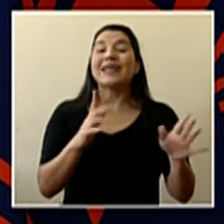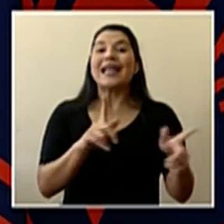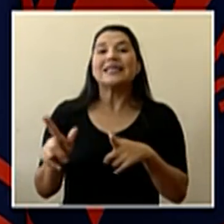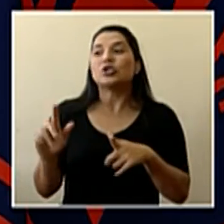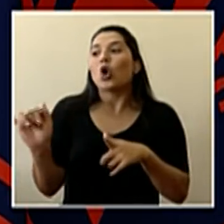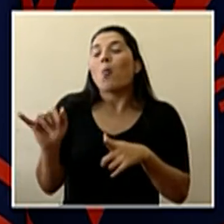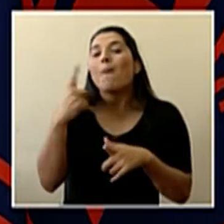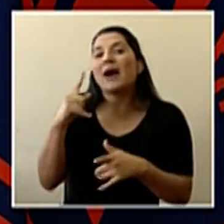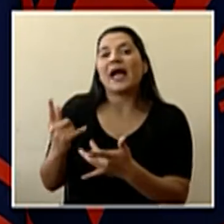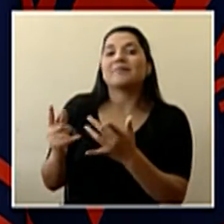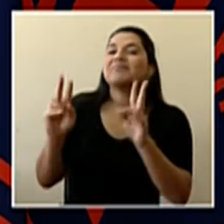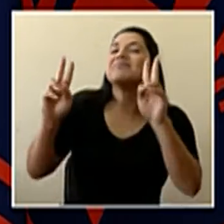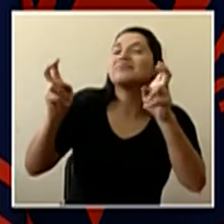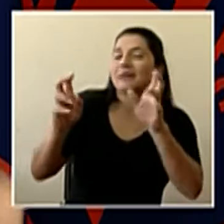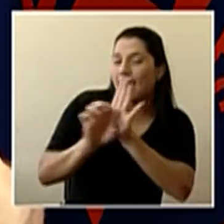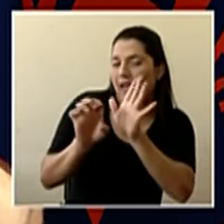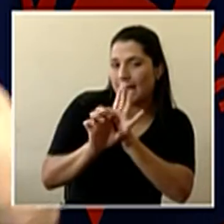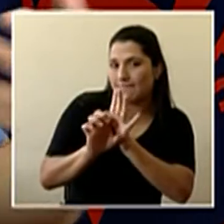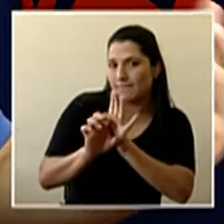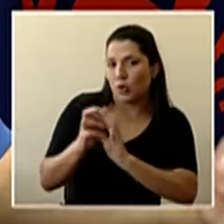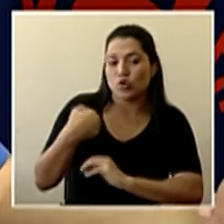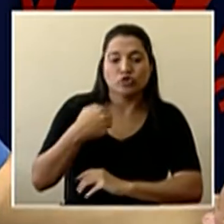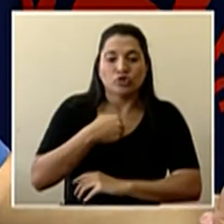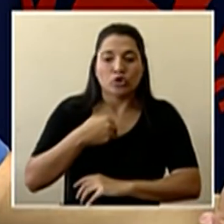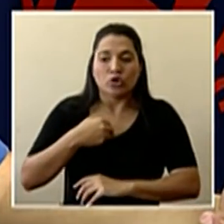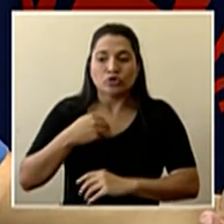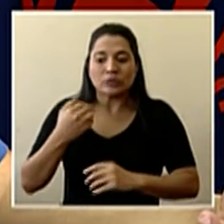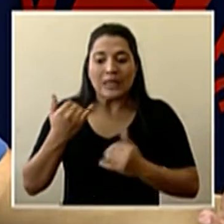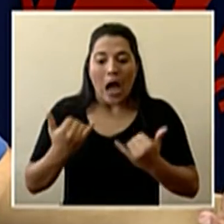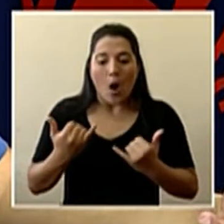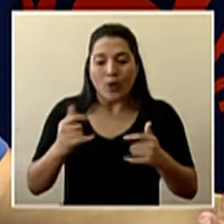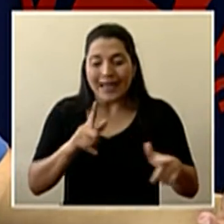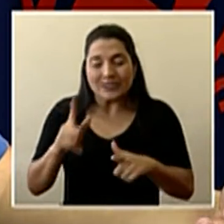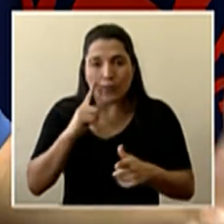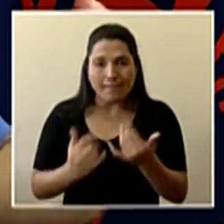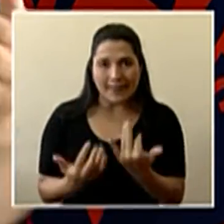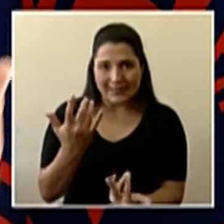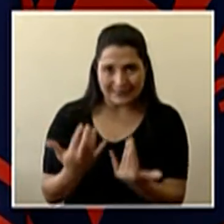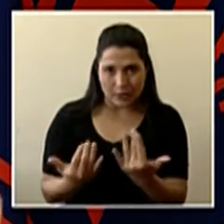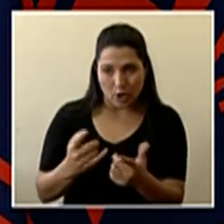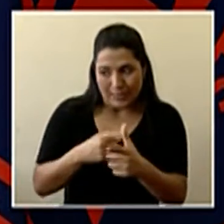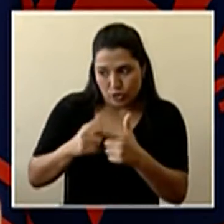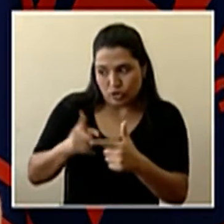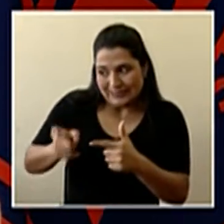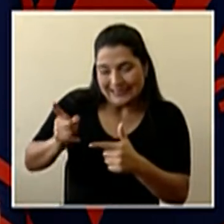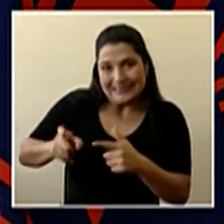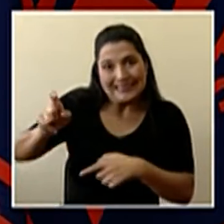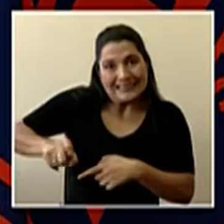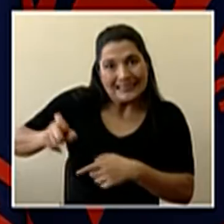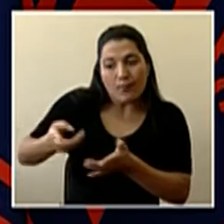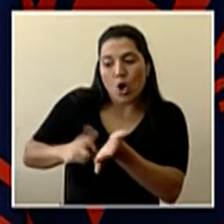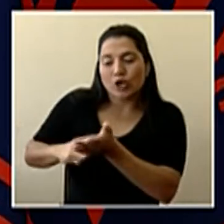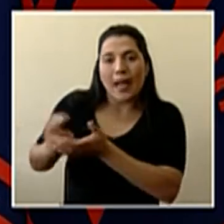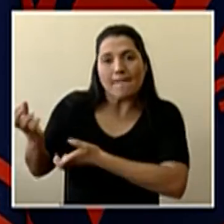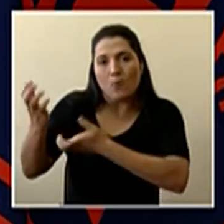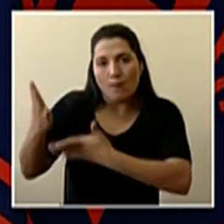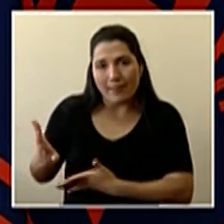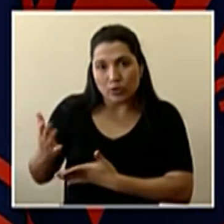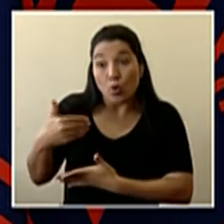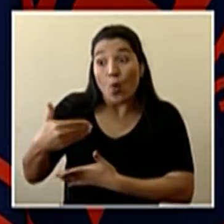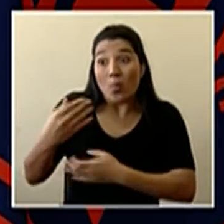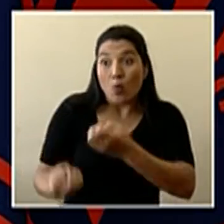incendio, pero para eso necesitamos tener bomberos que estén listos en el momento que haya una emergencia. Así es el personal de salud en estos momentos. La caja